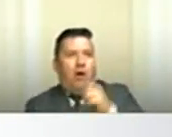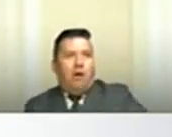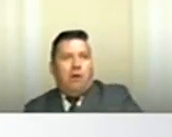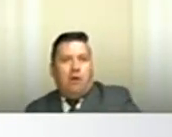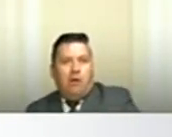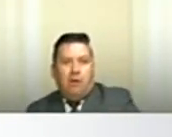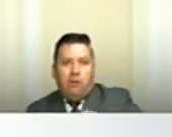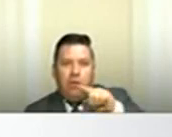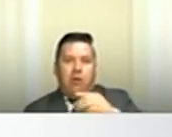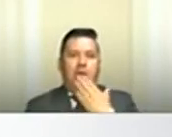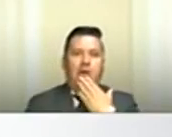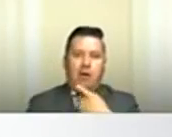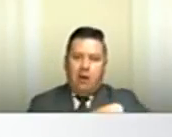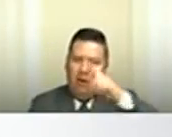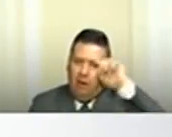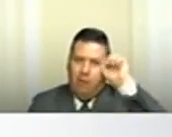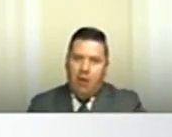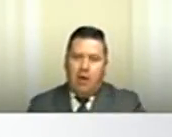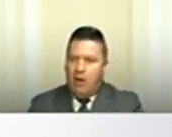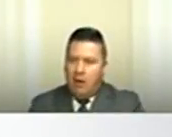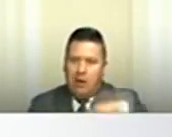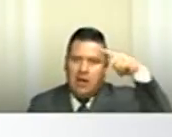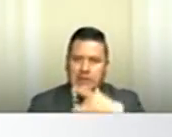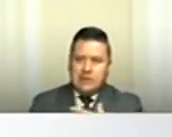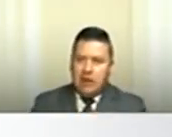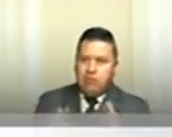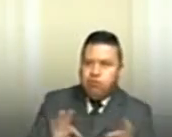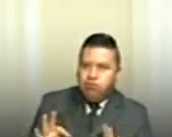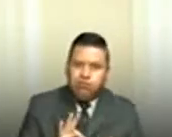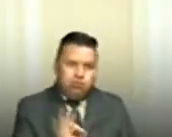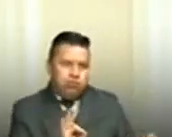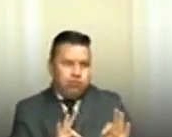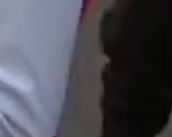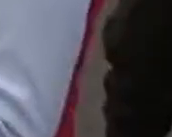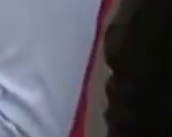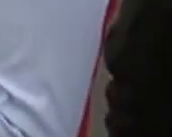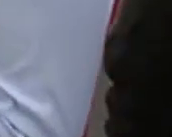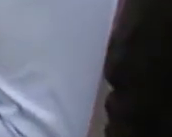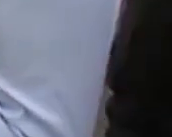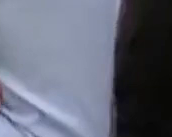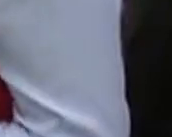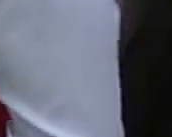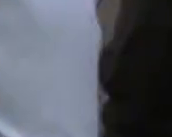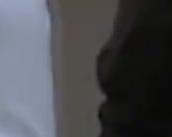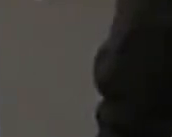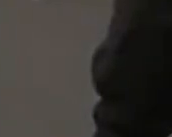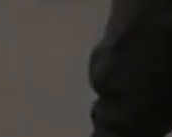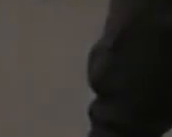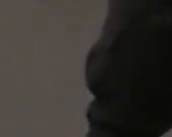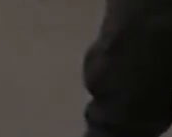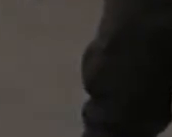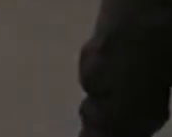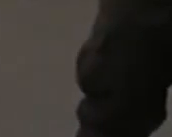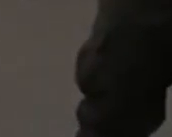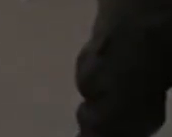vayamos fortaleciendo también nuestras capacidades en el sistema de salud, nuestra capacidad de hacer pruebas. La nueva medida del presidente Iván